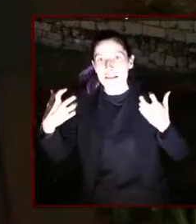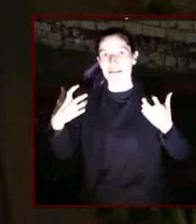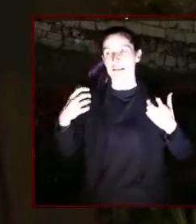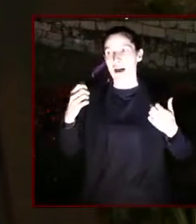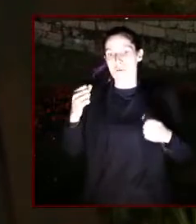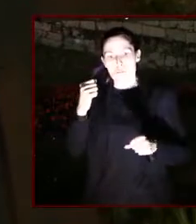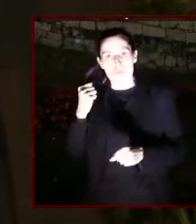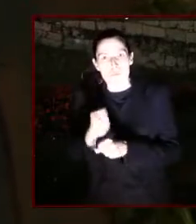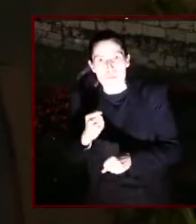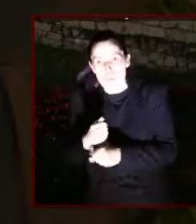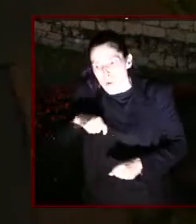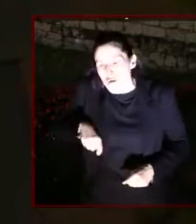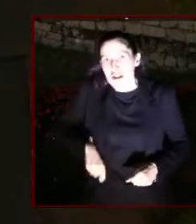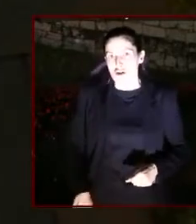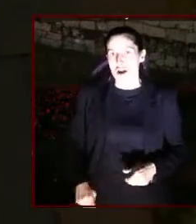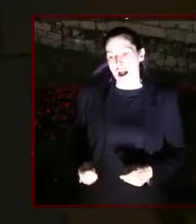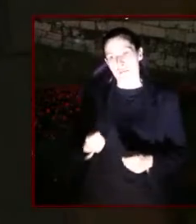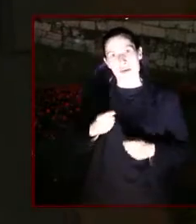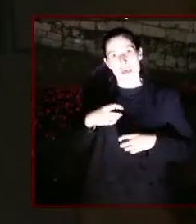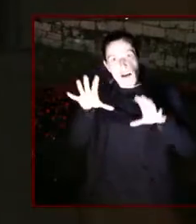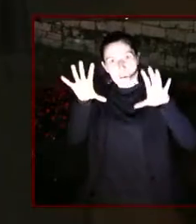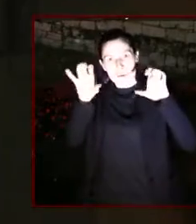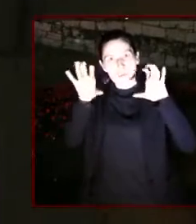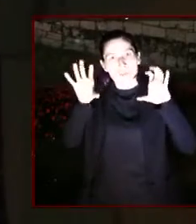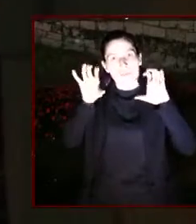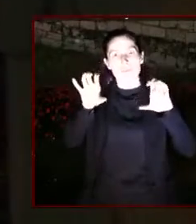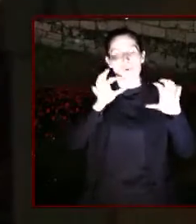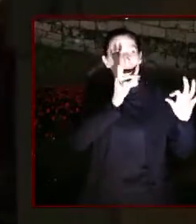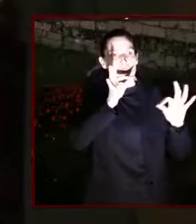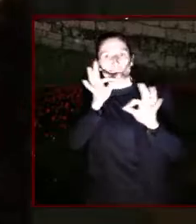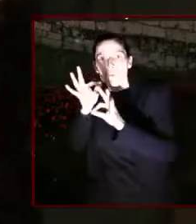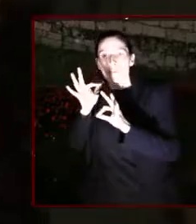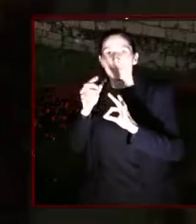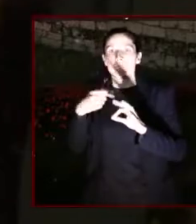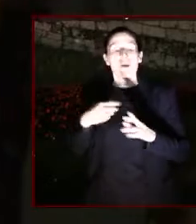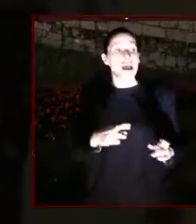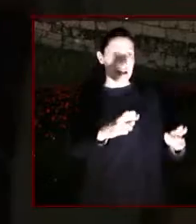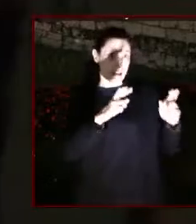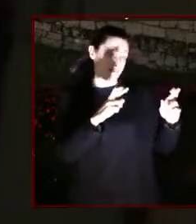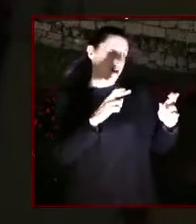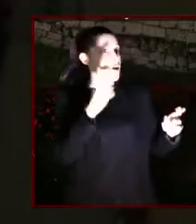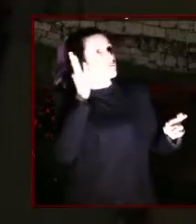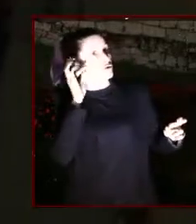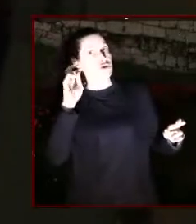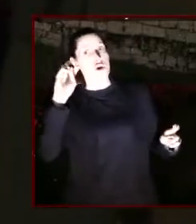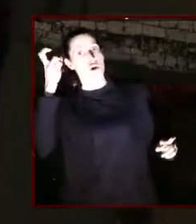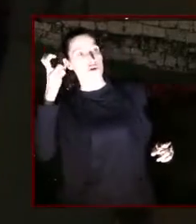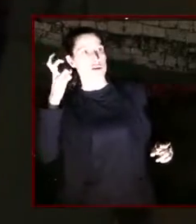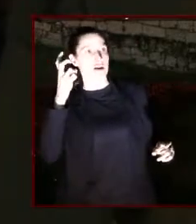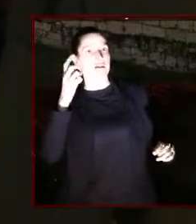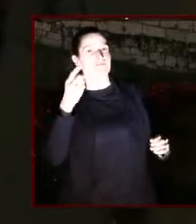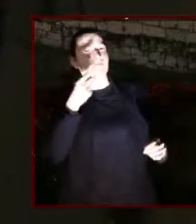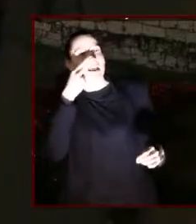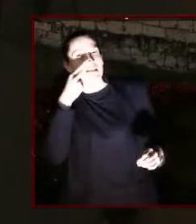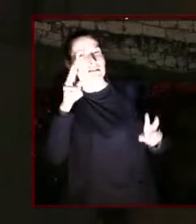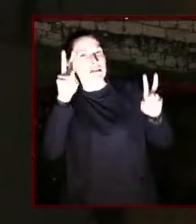programa en general. Claro que sí. Nos, pues esperamos que haya moitas outras mozas interesadas en Descubreas